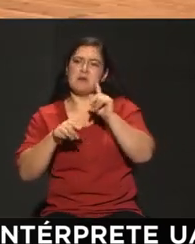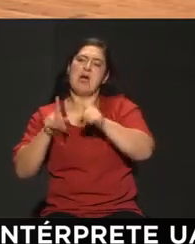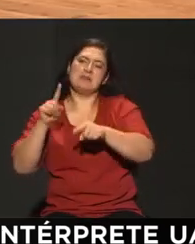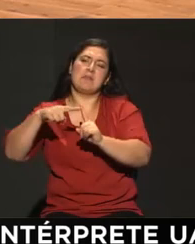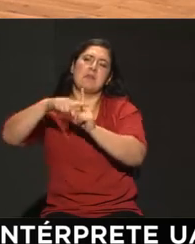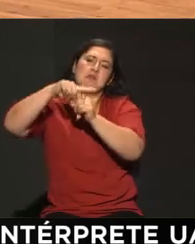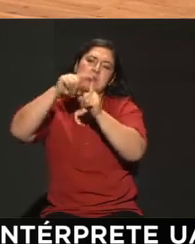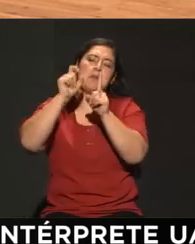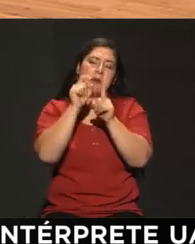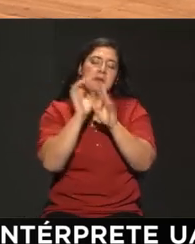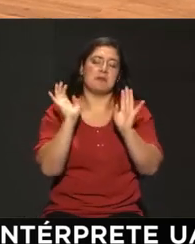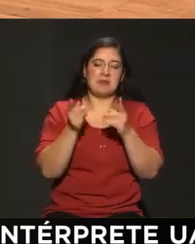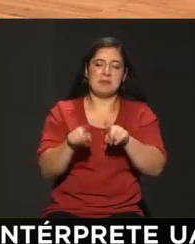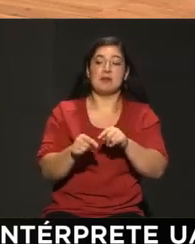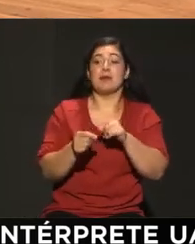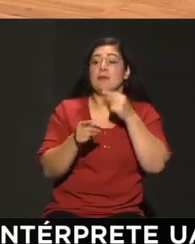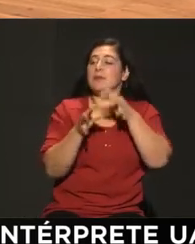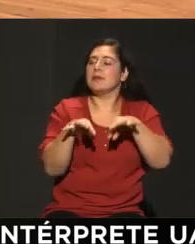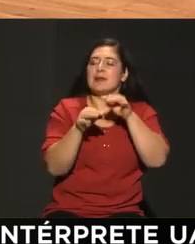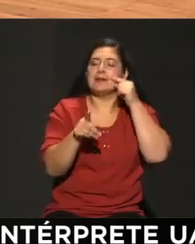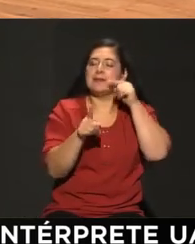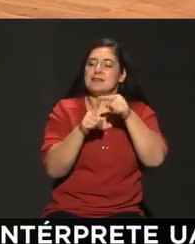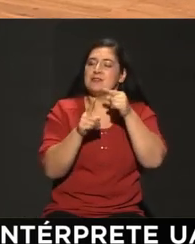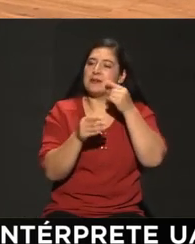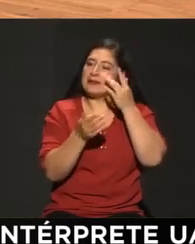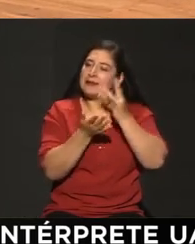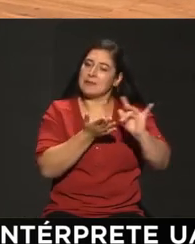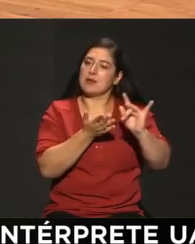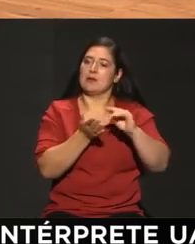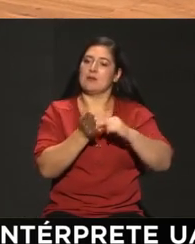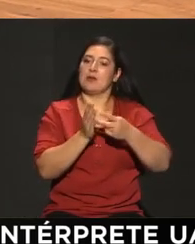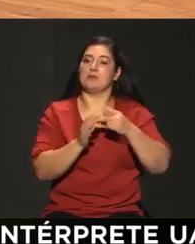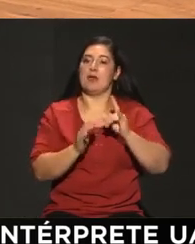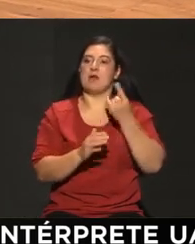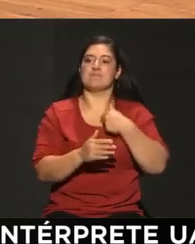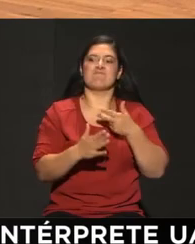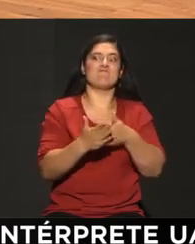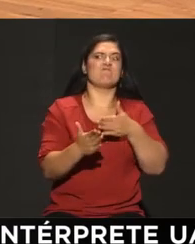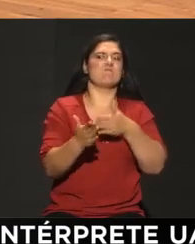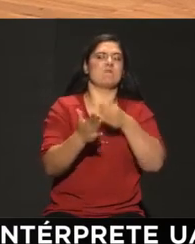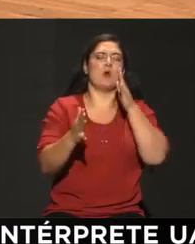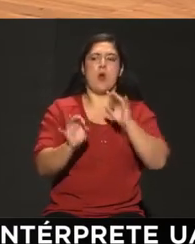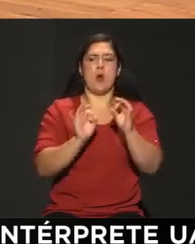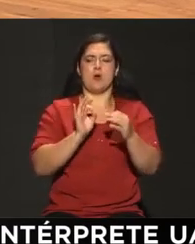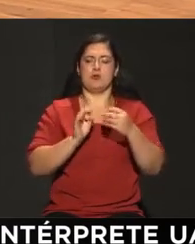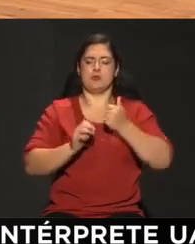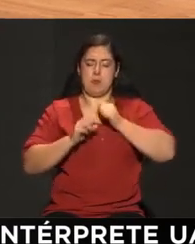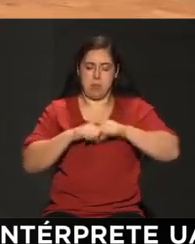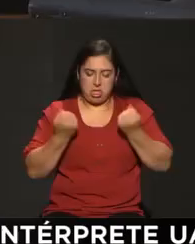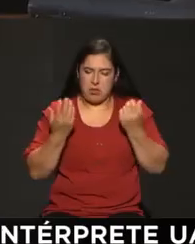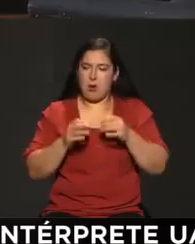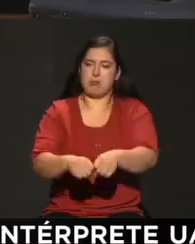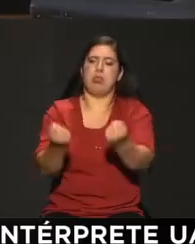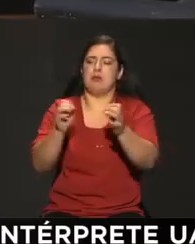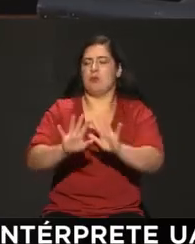importa es que la intención sea una intención sana y que no vaya a hacer daño ni a mí mismo, ni a los demás y al entorno. Bueno, vamos de pie